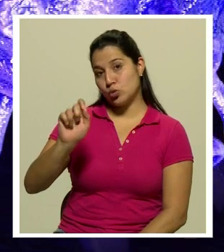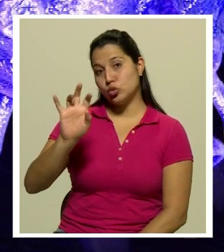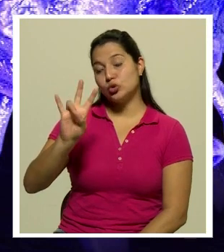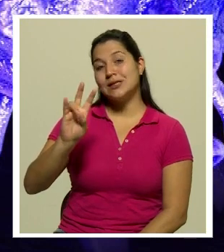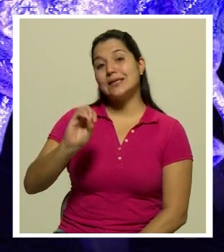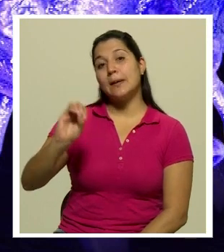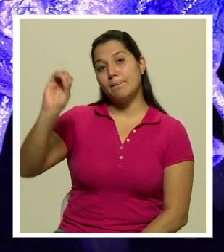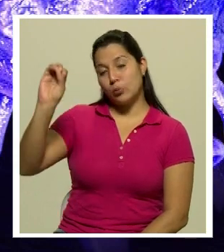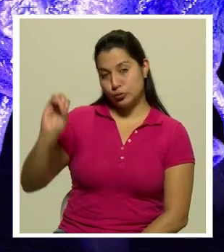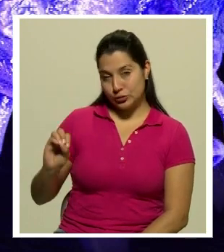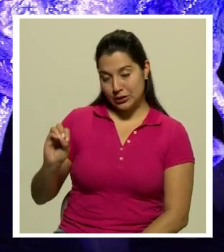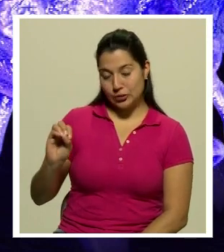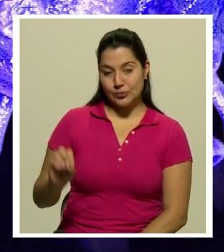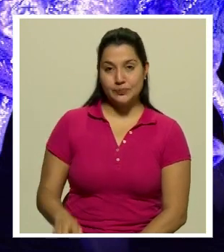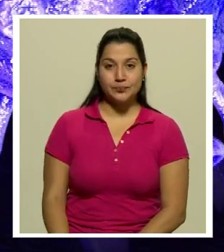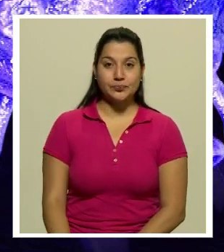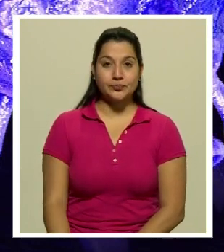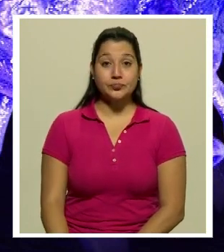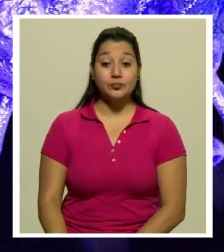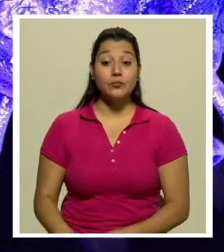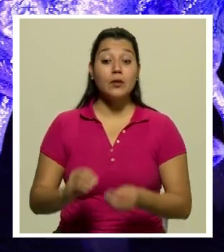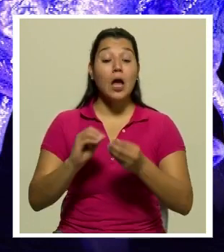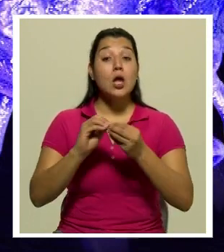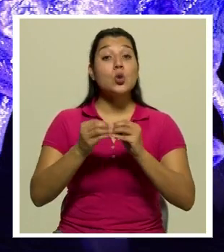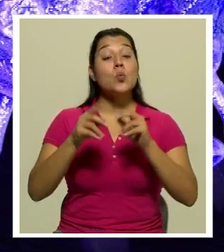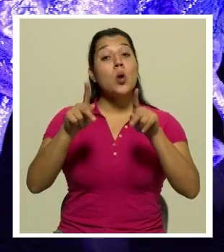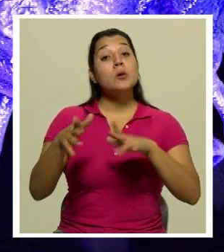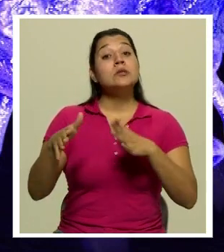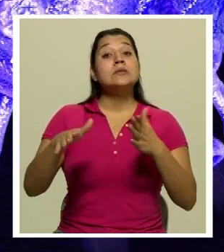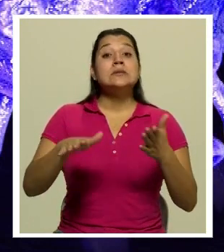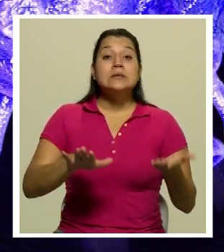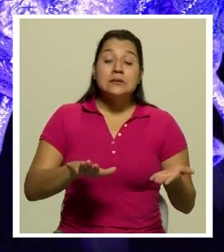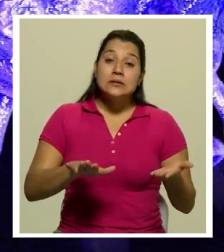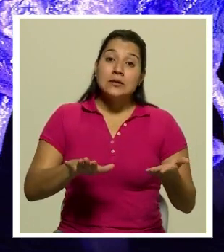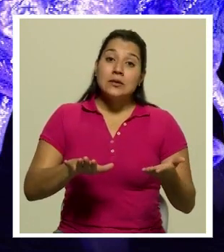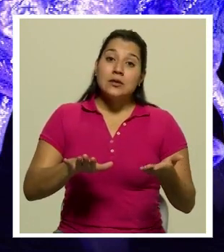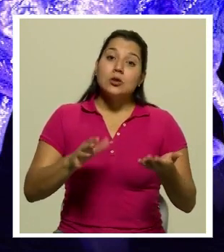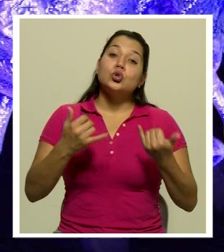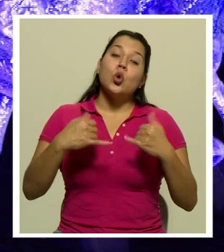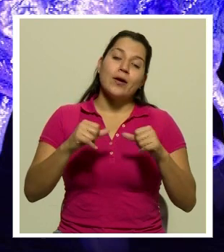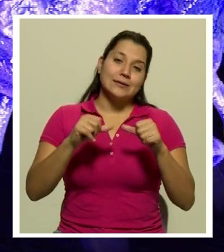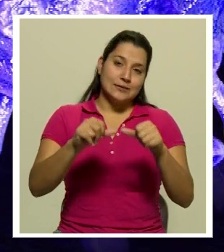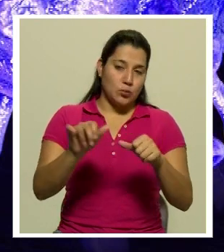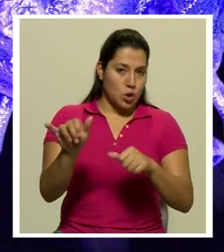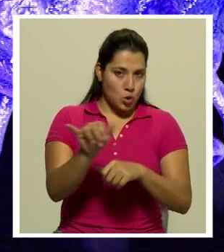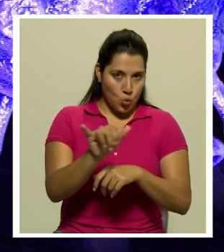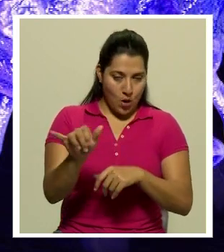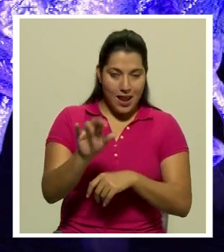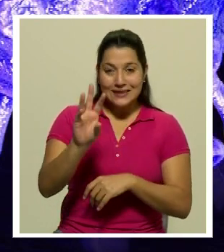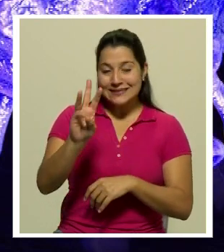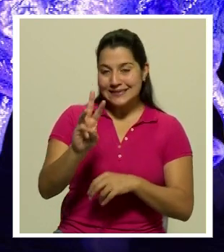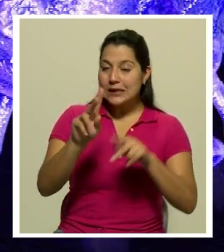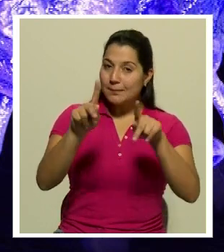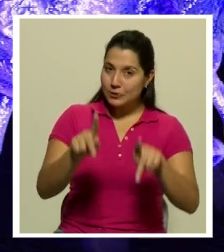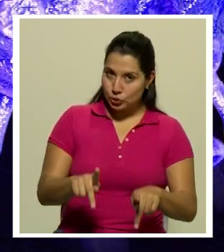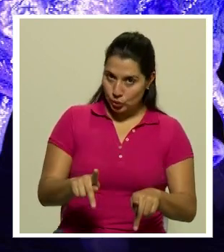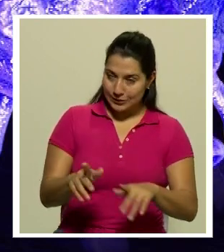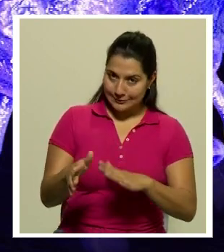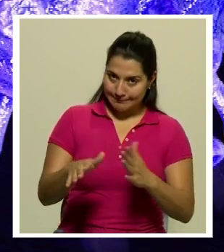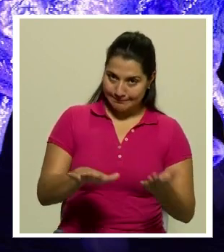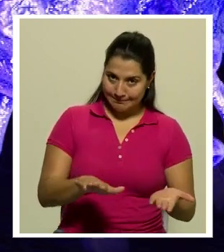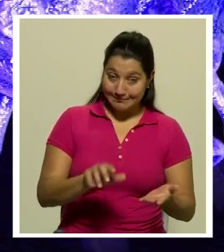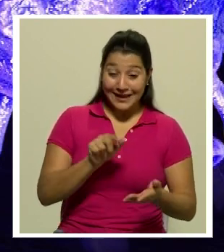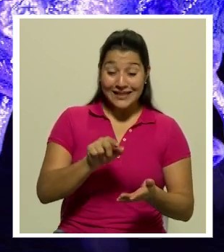54.7% del total de contagiados. Fallecidos, afortunadamente la cifra se mantiene con 6 fallecidos, lo